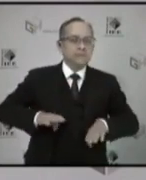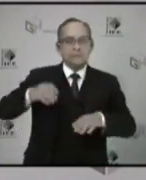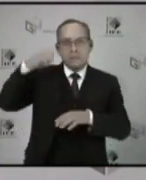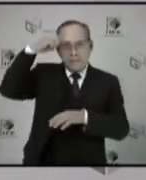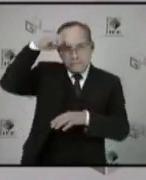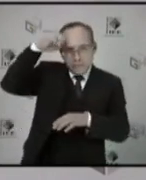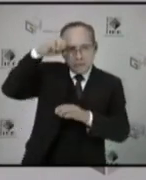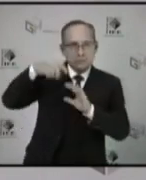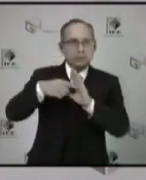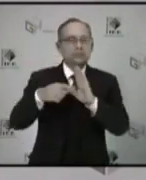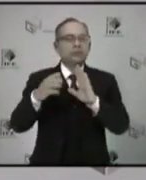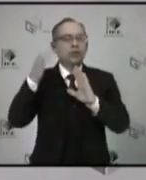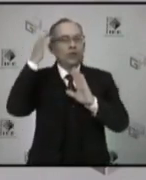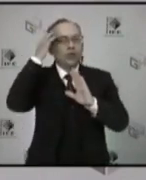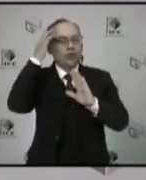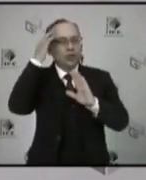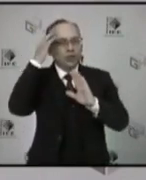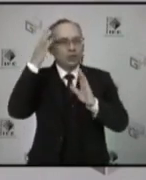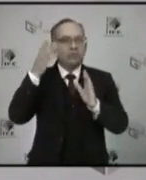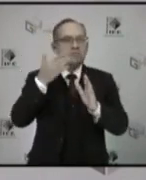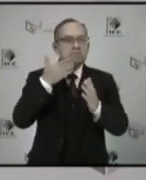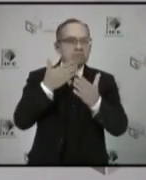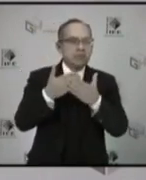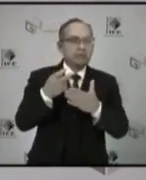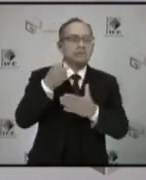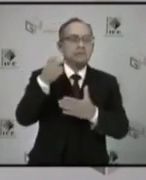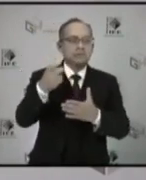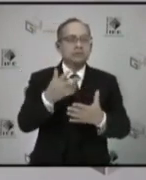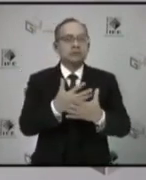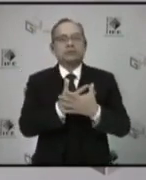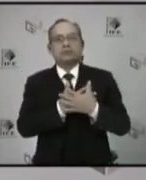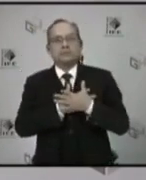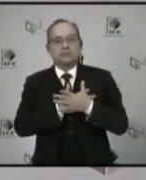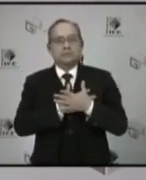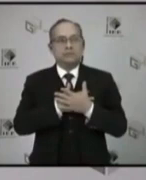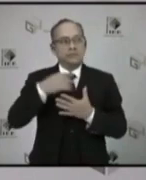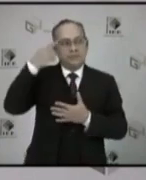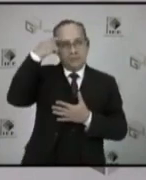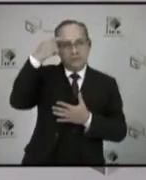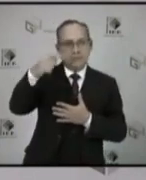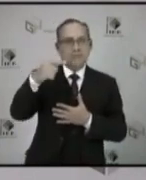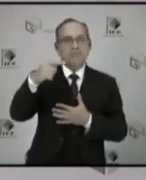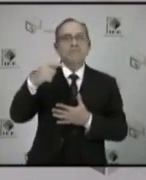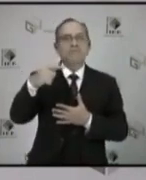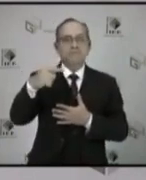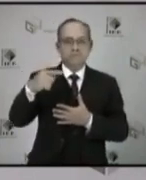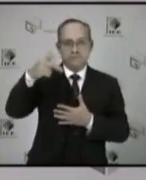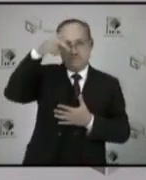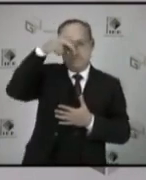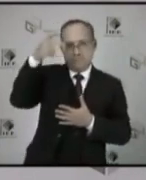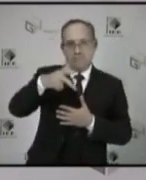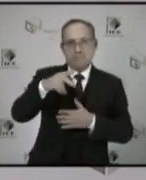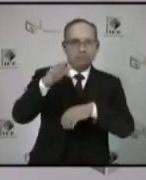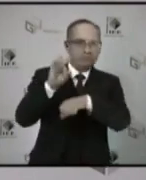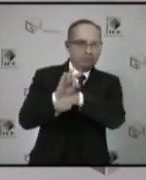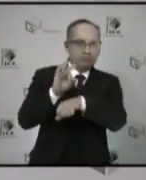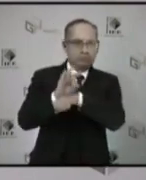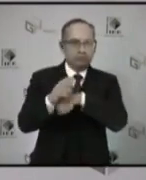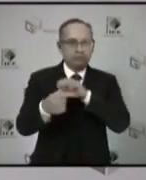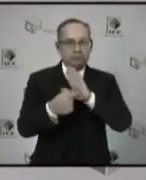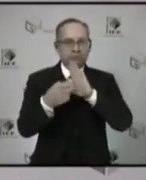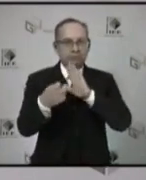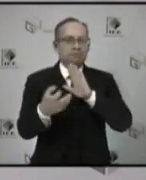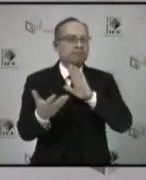los conocimientos suficientes y el amor para defender a Hidalgo, para que no lo sigan tratando como el